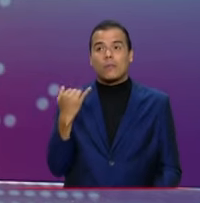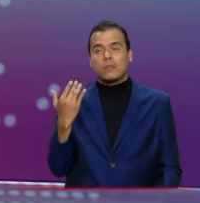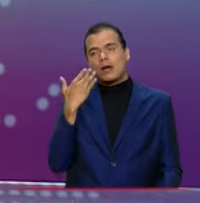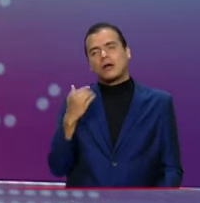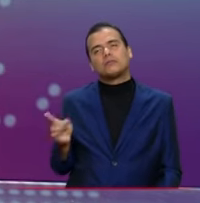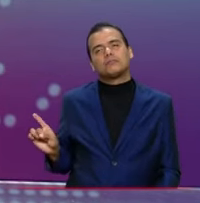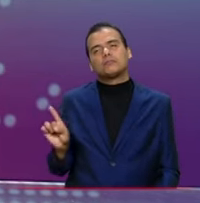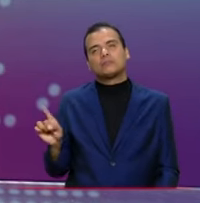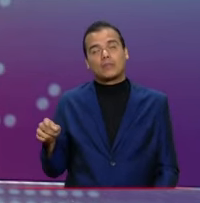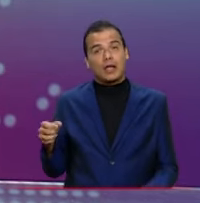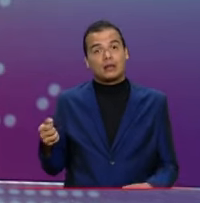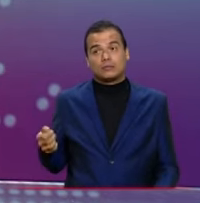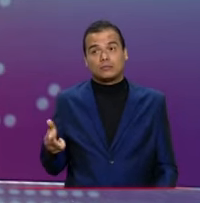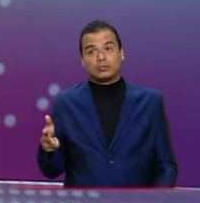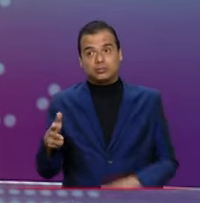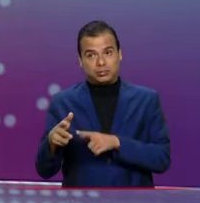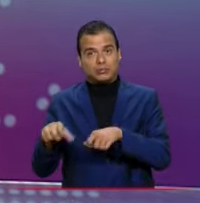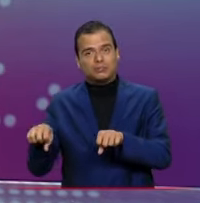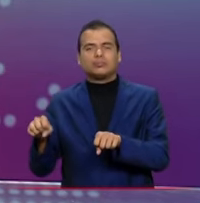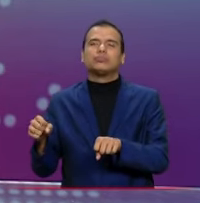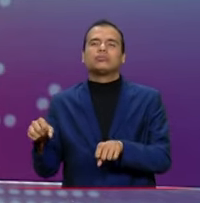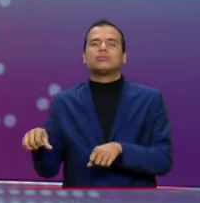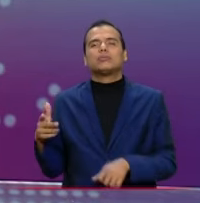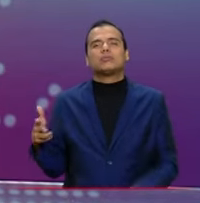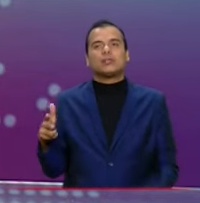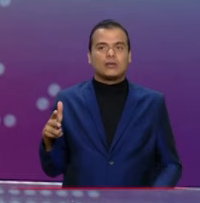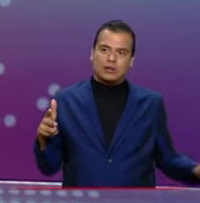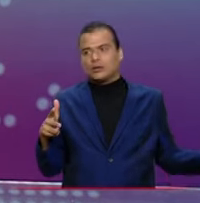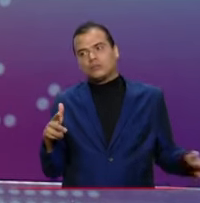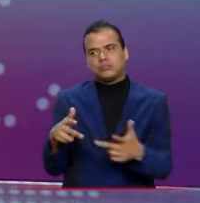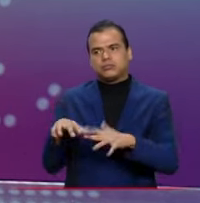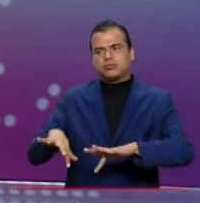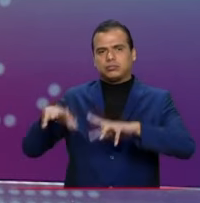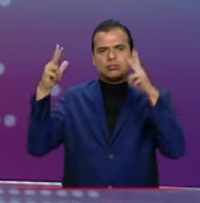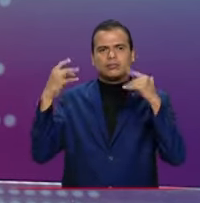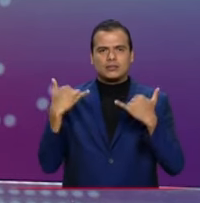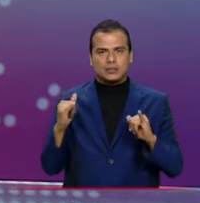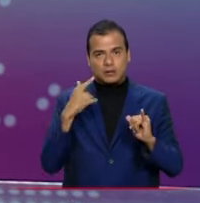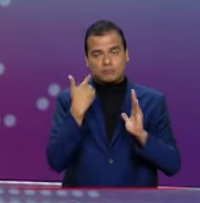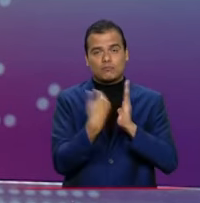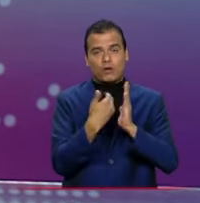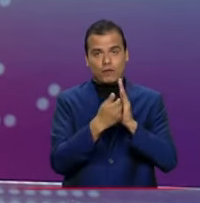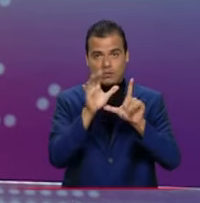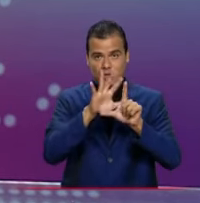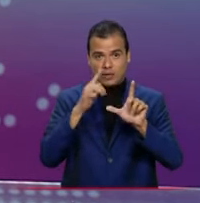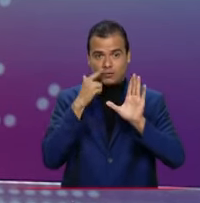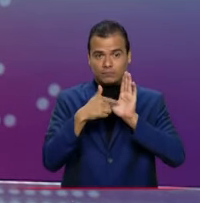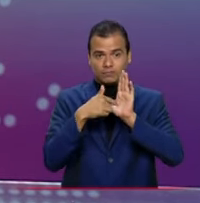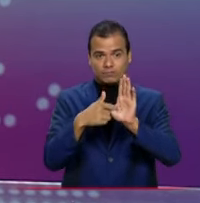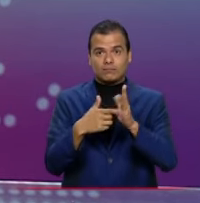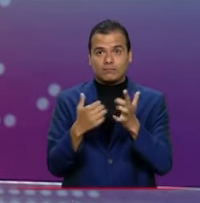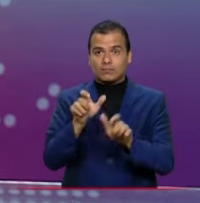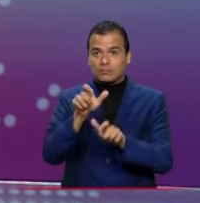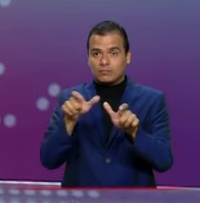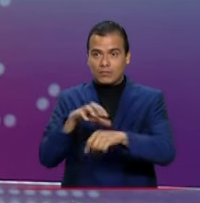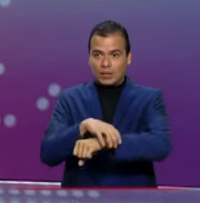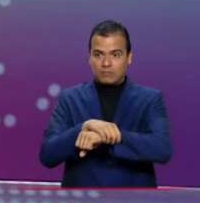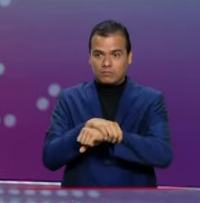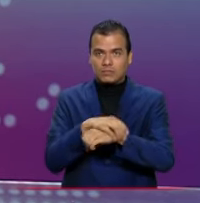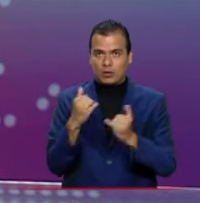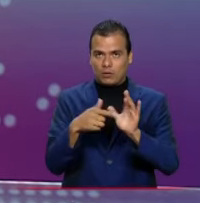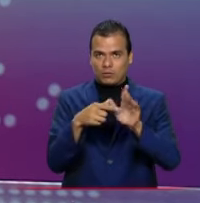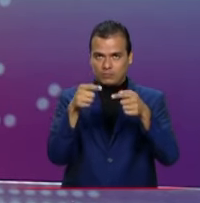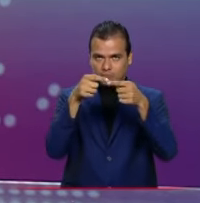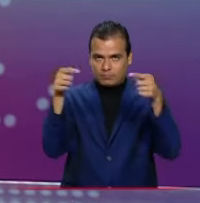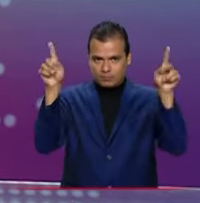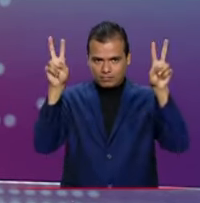su motocicleta. El video está en manos de las autoridades y servirá para rastrear a los delincuentes. Otras noticias judiciales en el